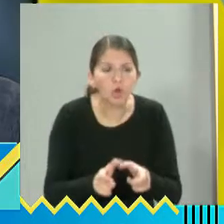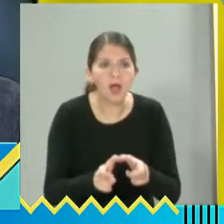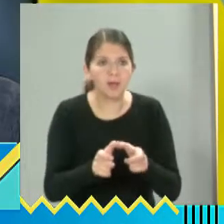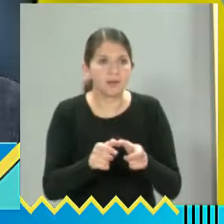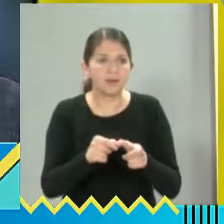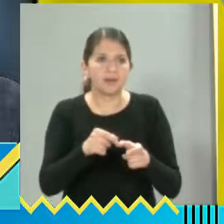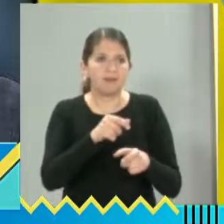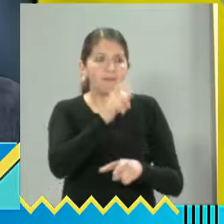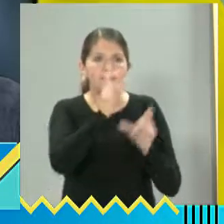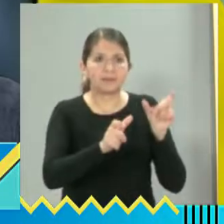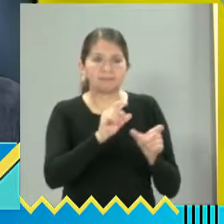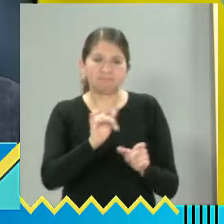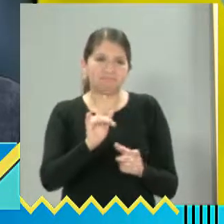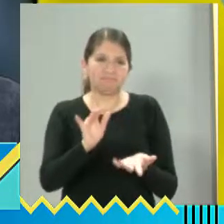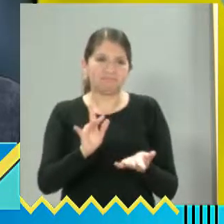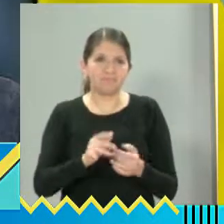un nombre más